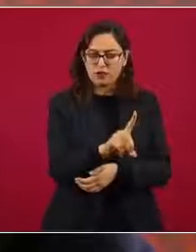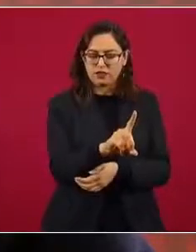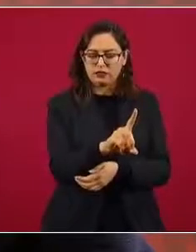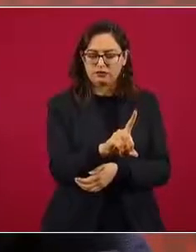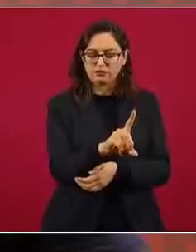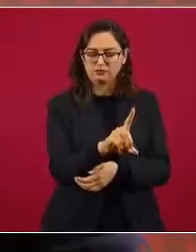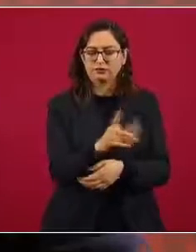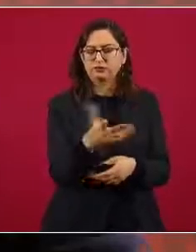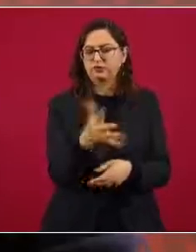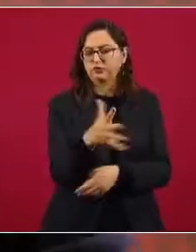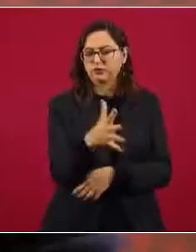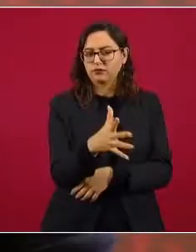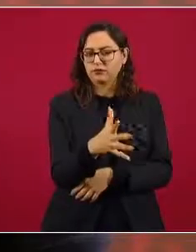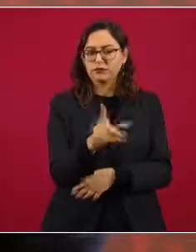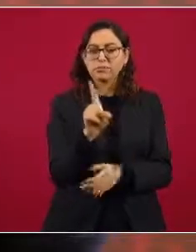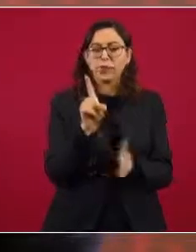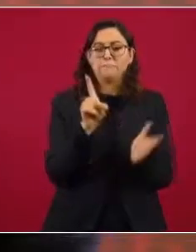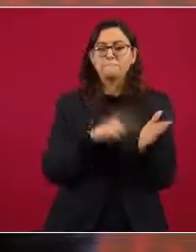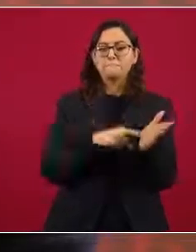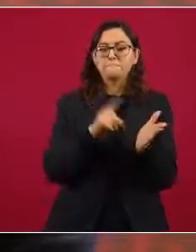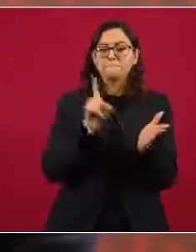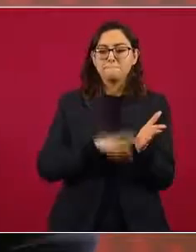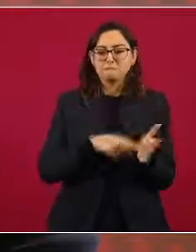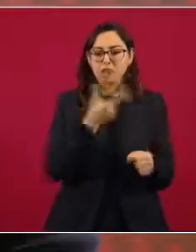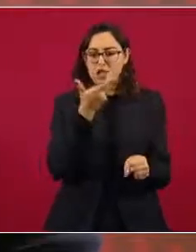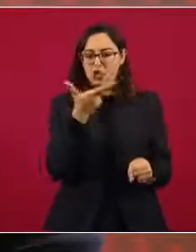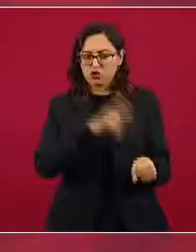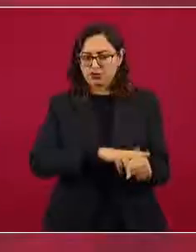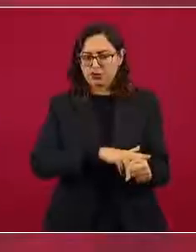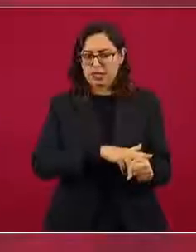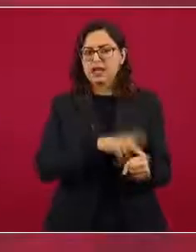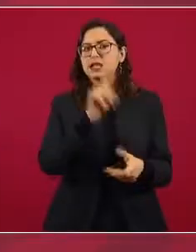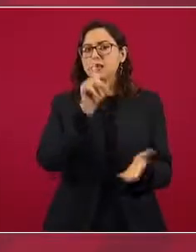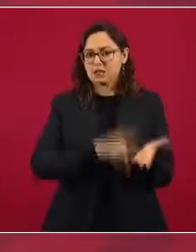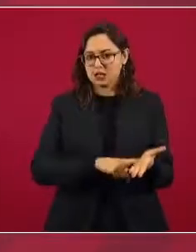cantidad cercana a 1,000 hospitales.